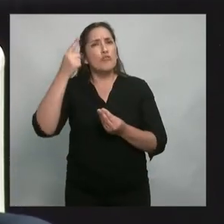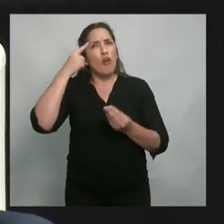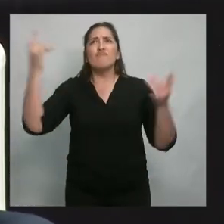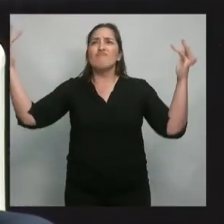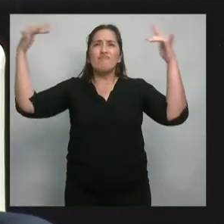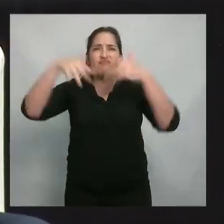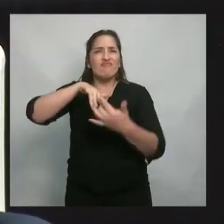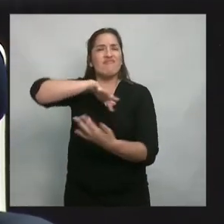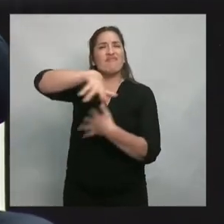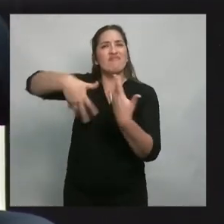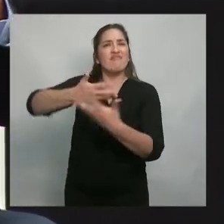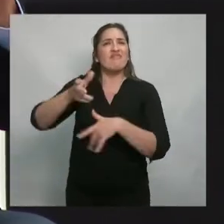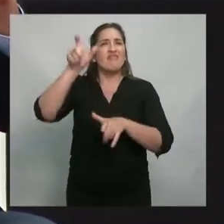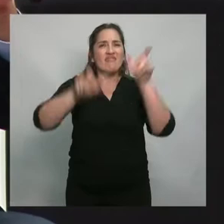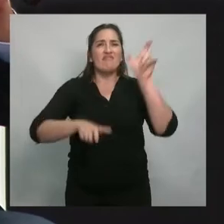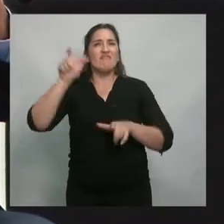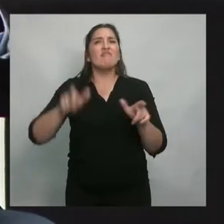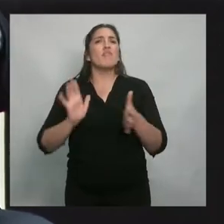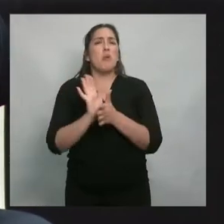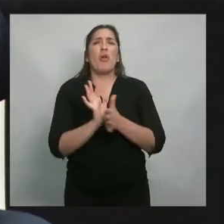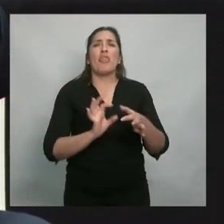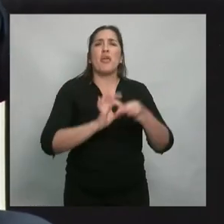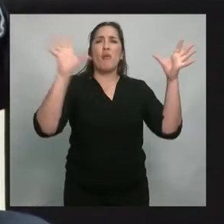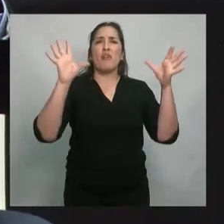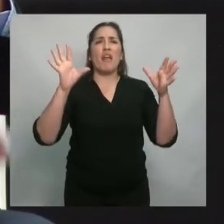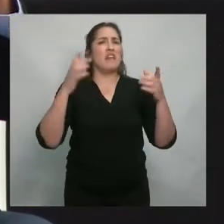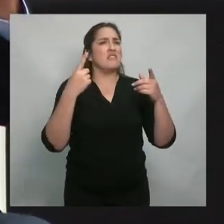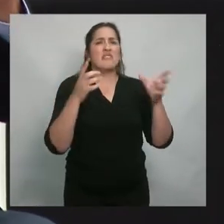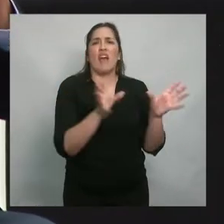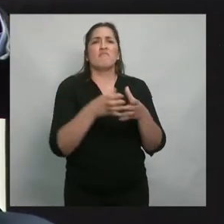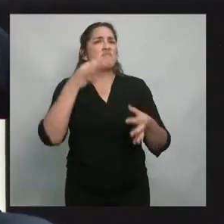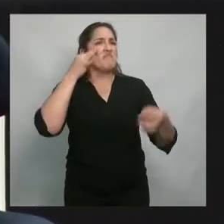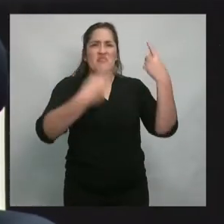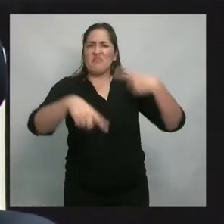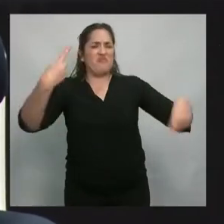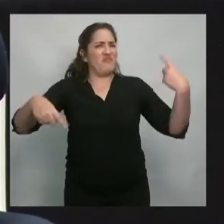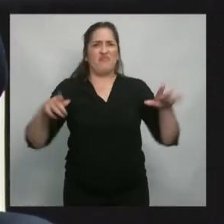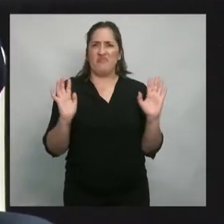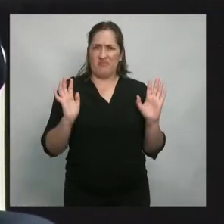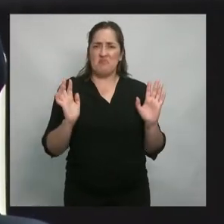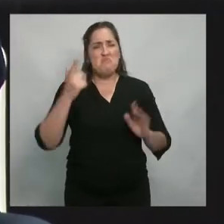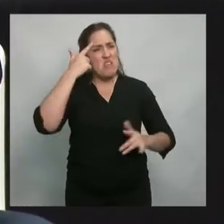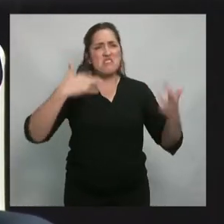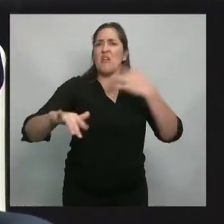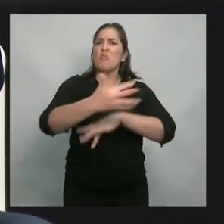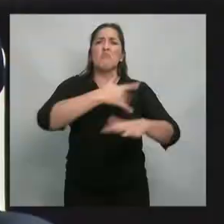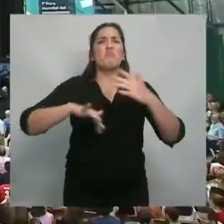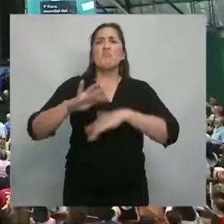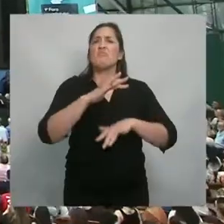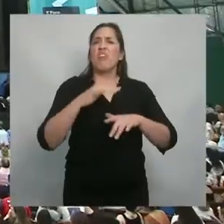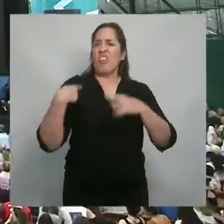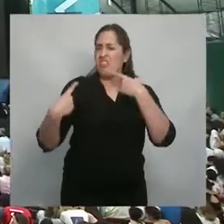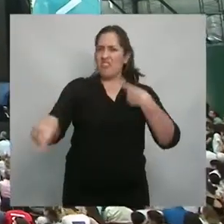mestizas, como naciones de democracia racial, como naciones de armonía racial, donde las diferencias